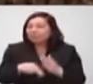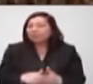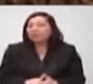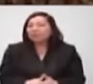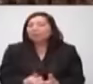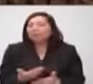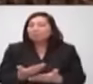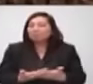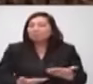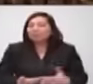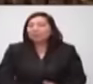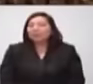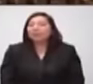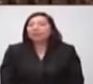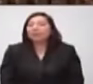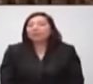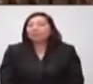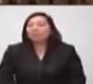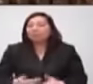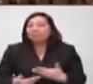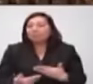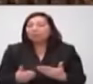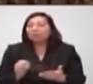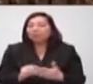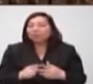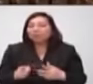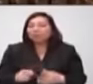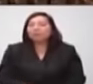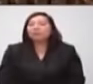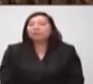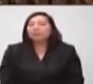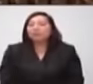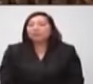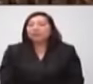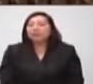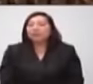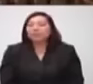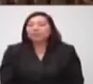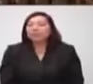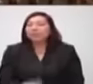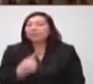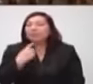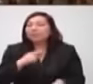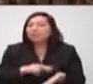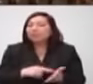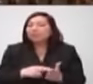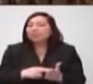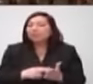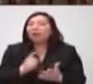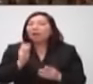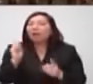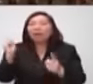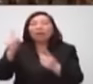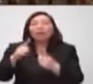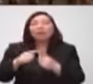en expedientes técnicos y dentro de poco estará saliendo a licitación. Esto de acá, lo que se refiere a llegar hasta Chorrillos, a